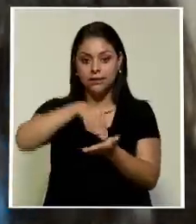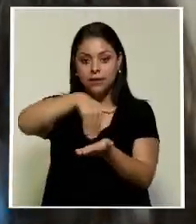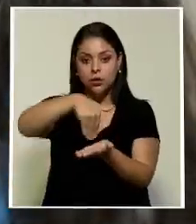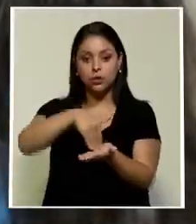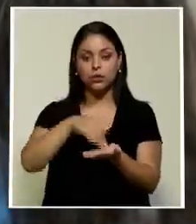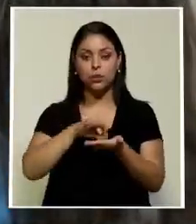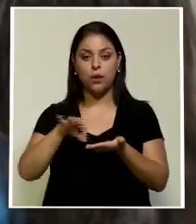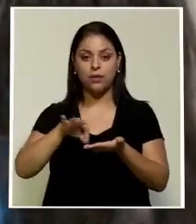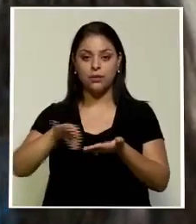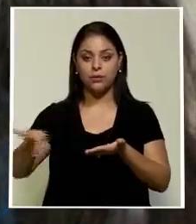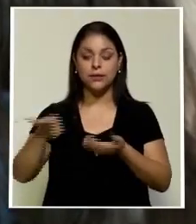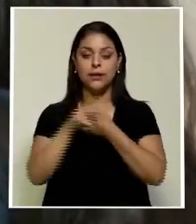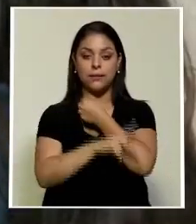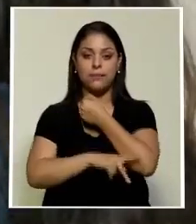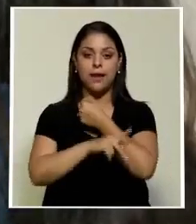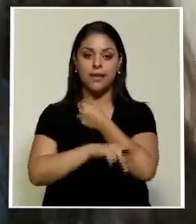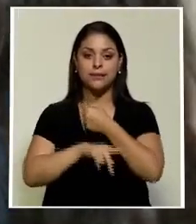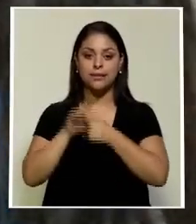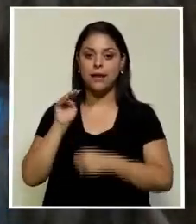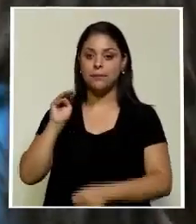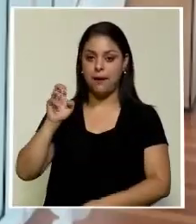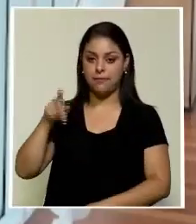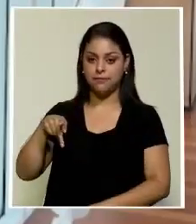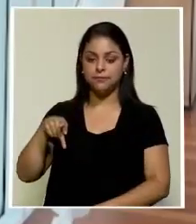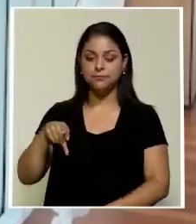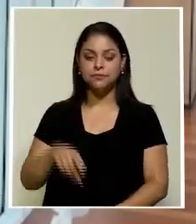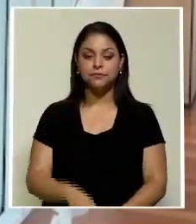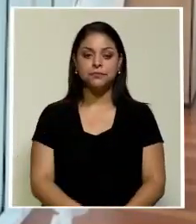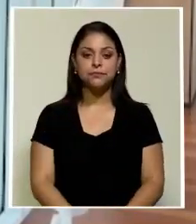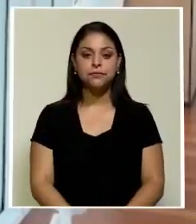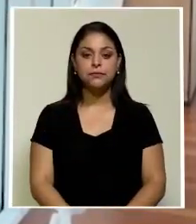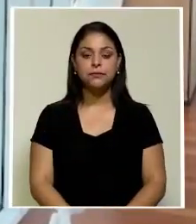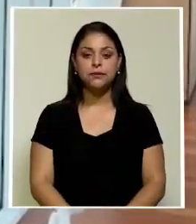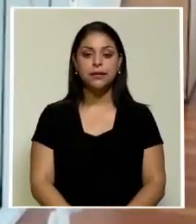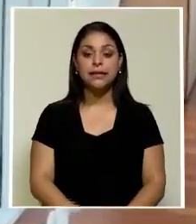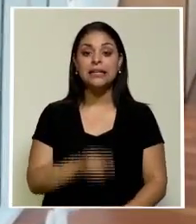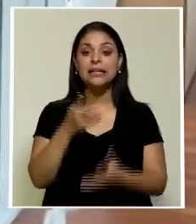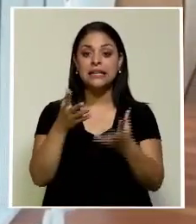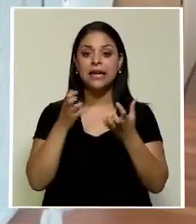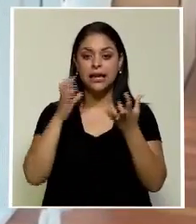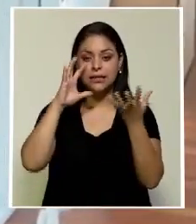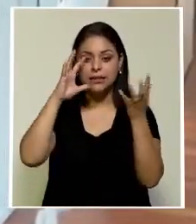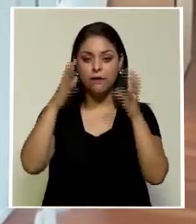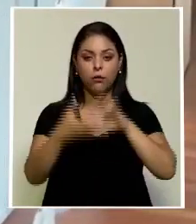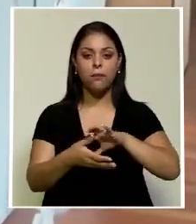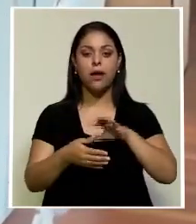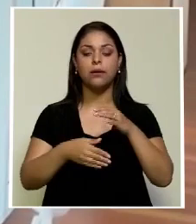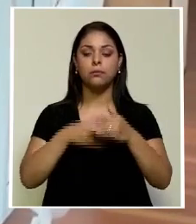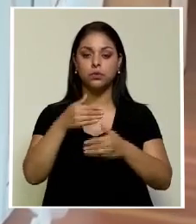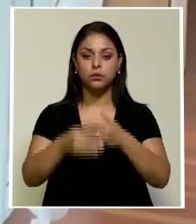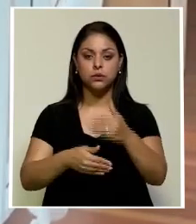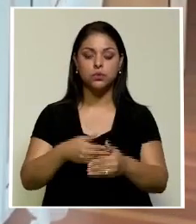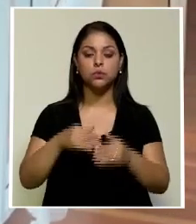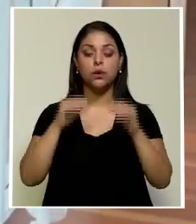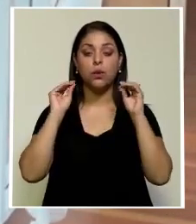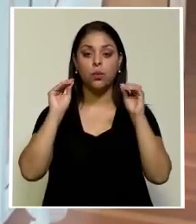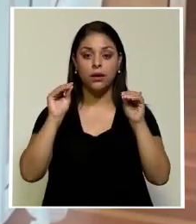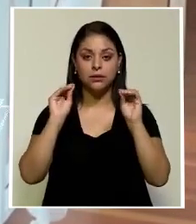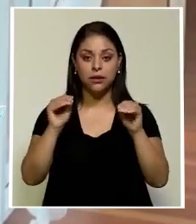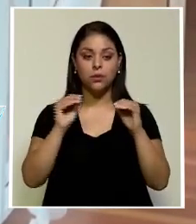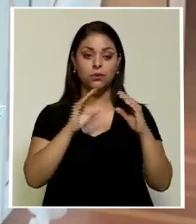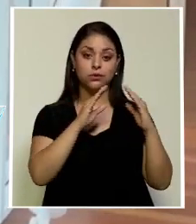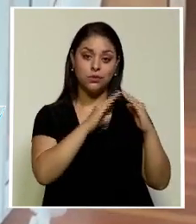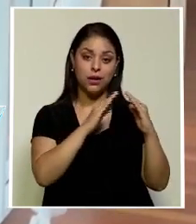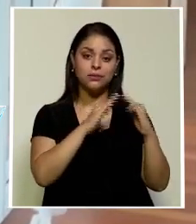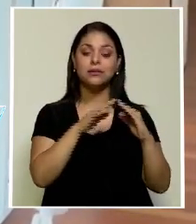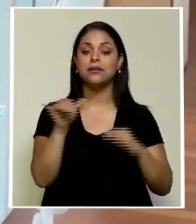país en el sistema de educación pública. Busca de esa manera el poder transformar el proceso educativo de los hogares y